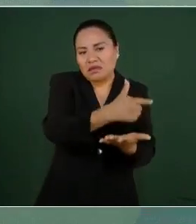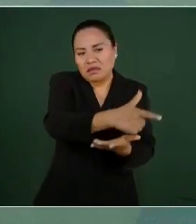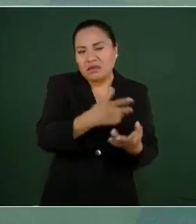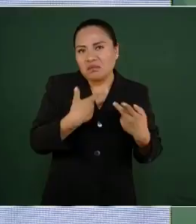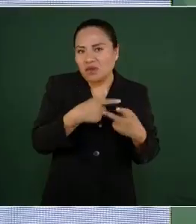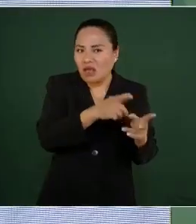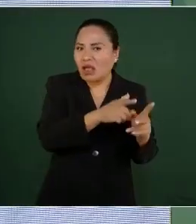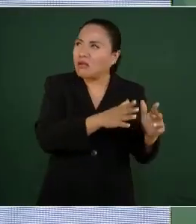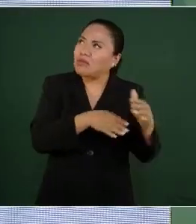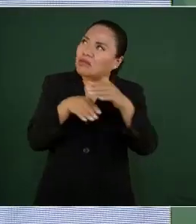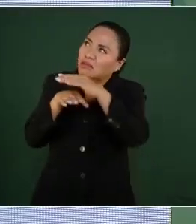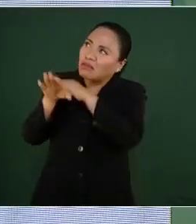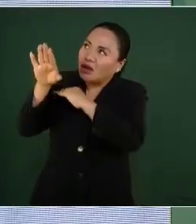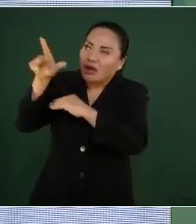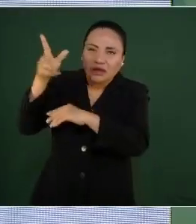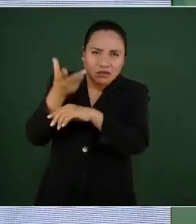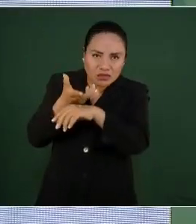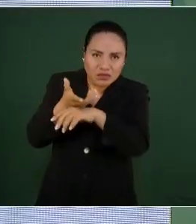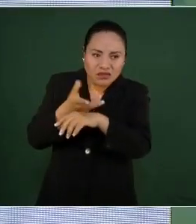fundamentalmente humanitarias,